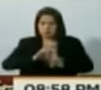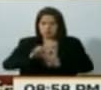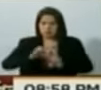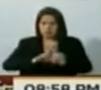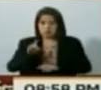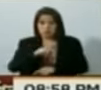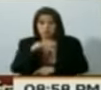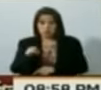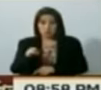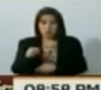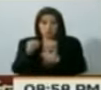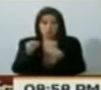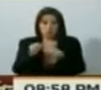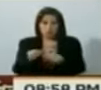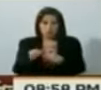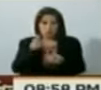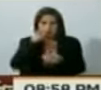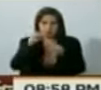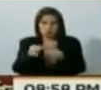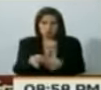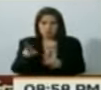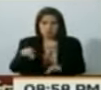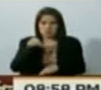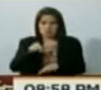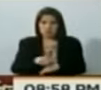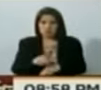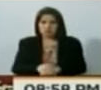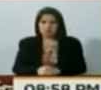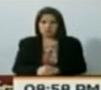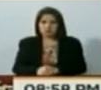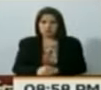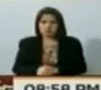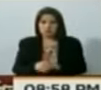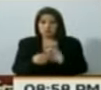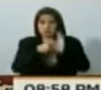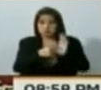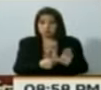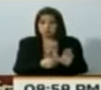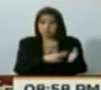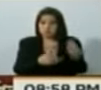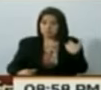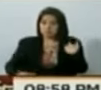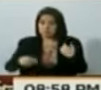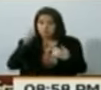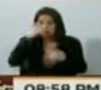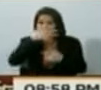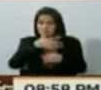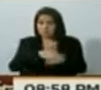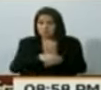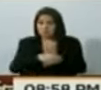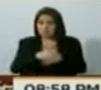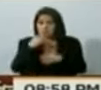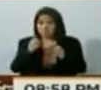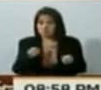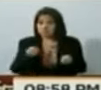la parte de la Agencia de Seguridad Nacional, NSA, para su presentación al presidente Trump, quien deberá remitirla al Senado de